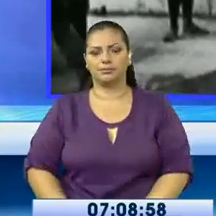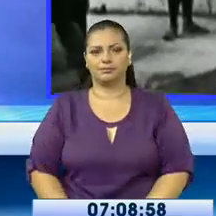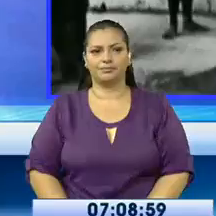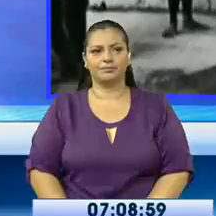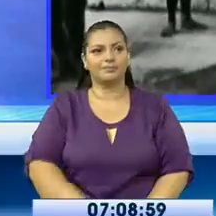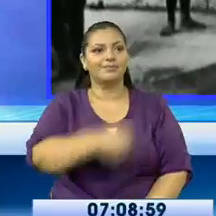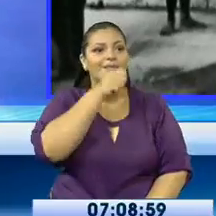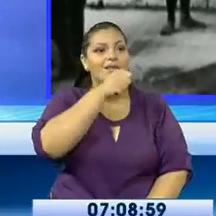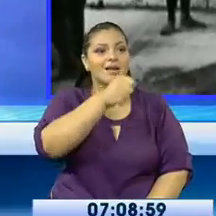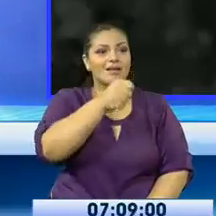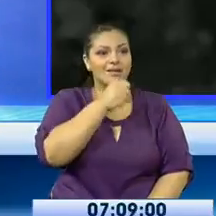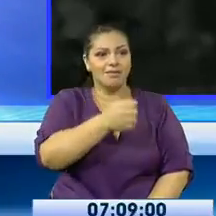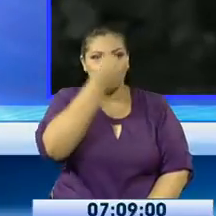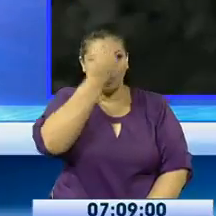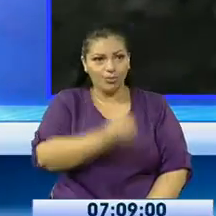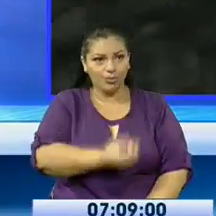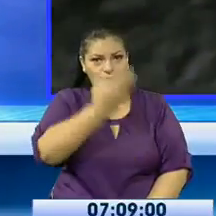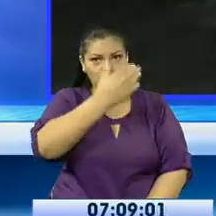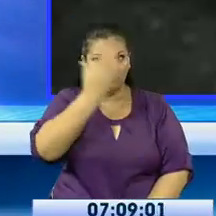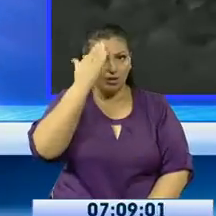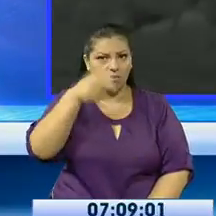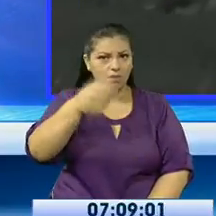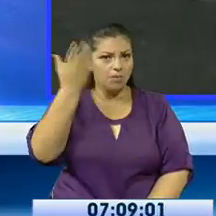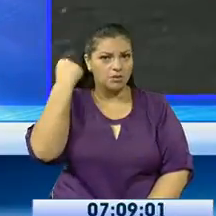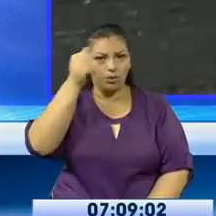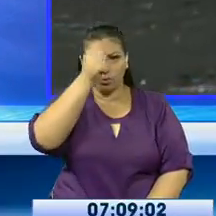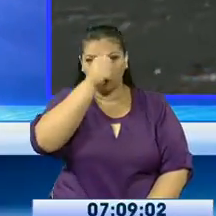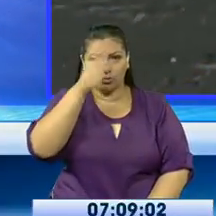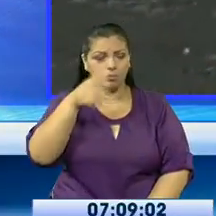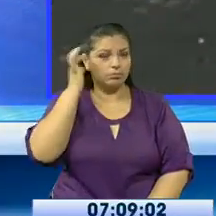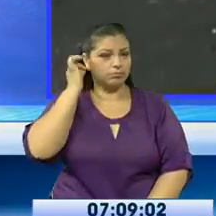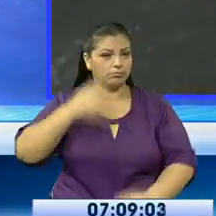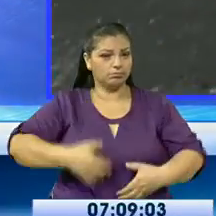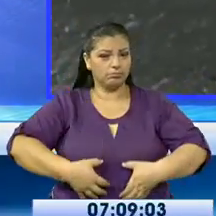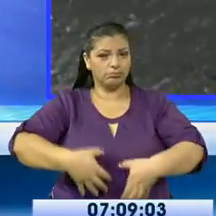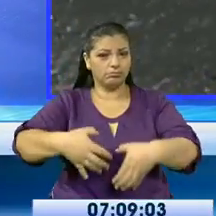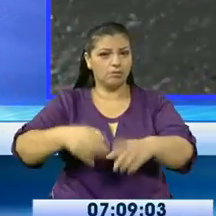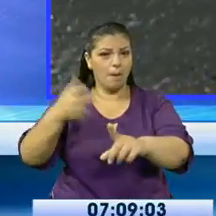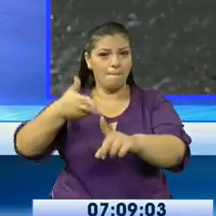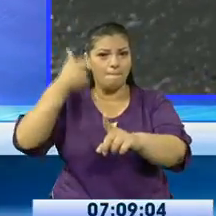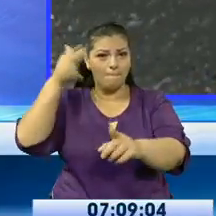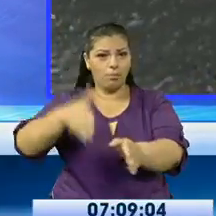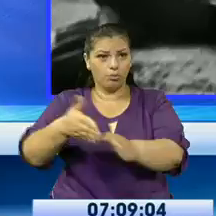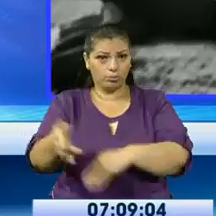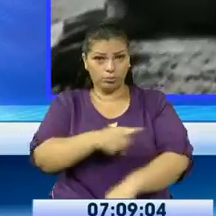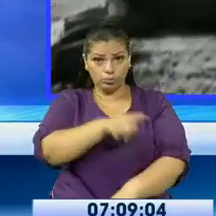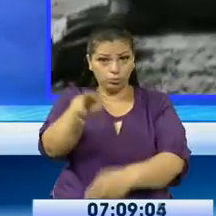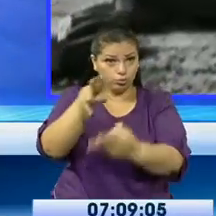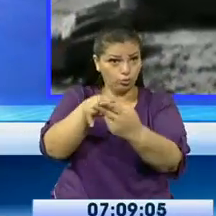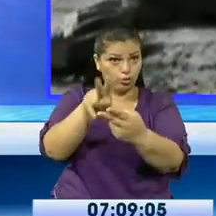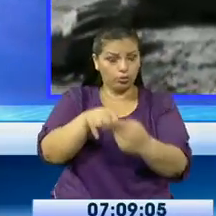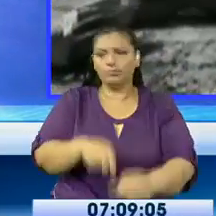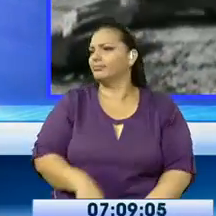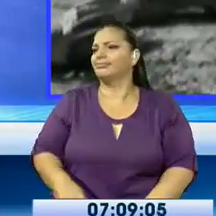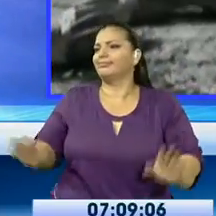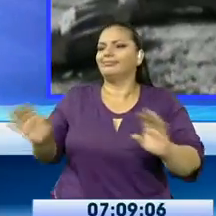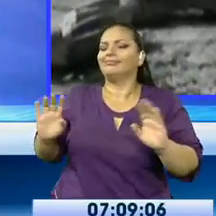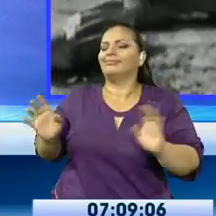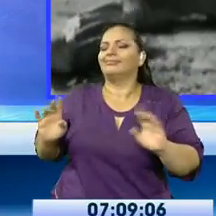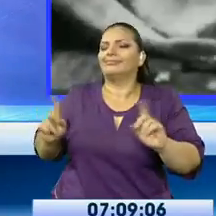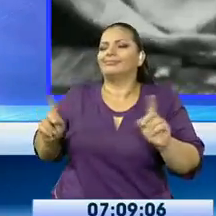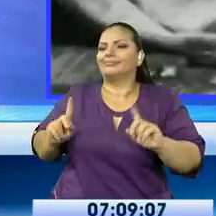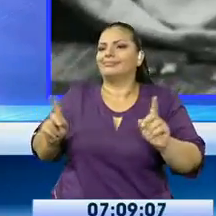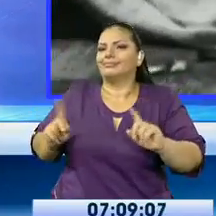domingo. Sí, yo estaba de viaje, recién llegué hoy día anoche. ¿Conocía a la fallecida? No. Igual, preocupante lo que ha pasado. Claro, porque